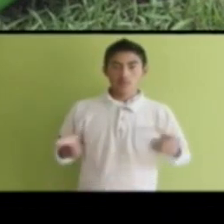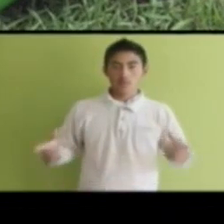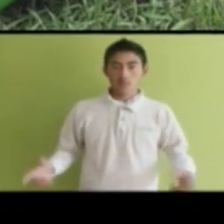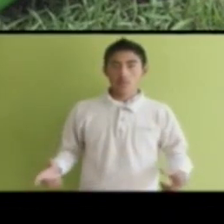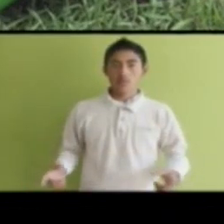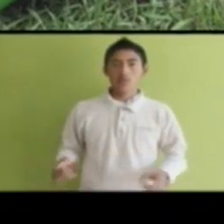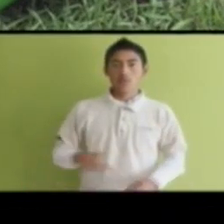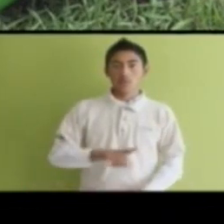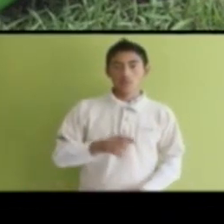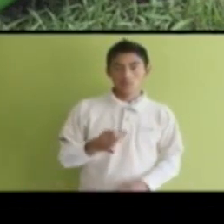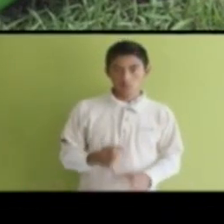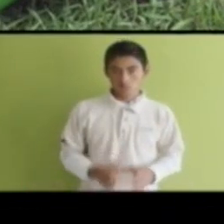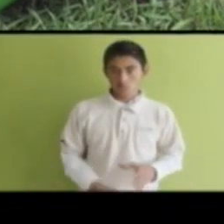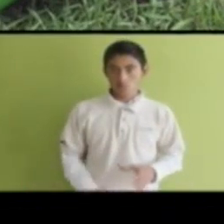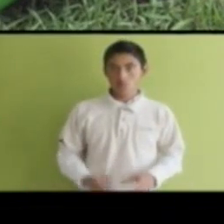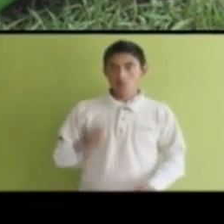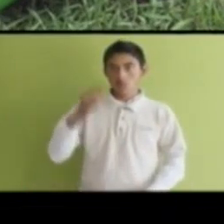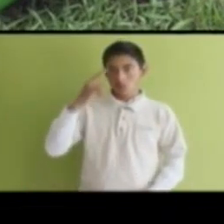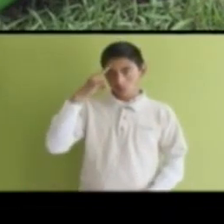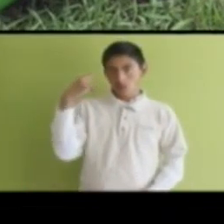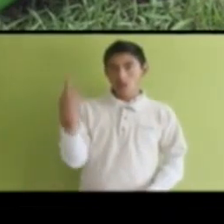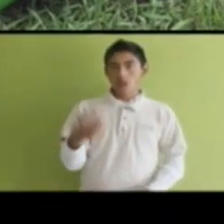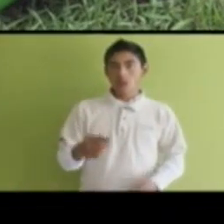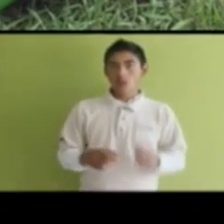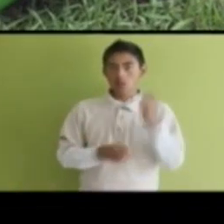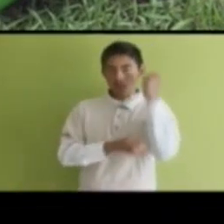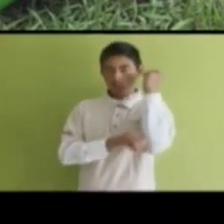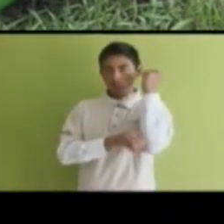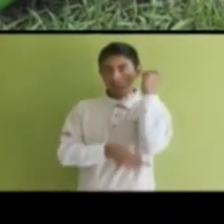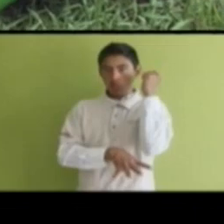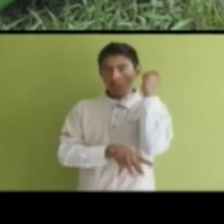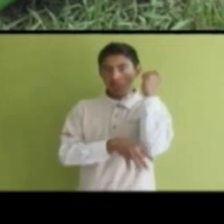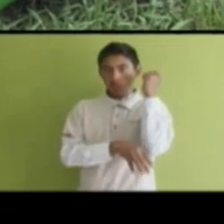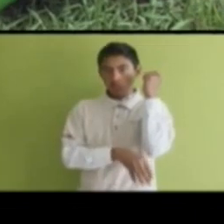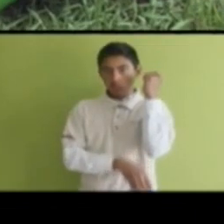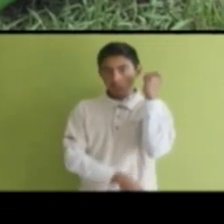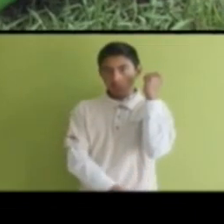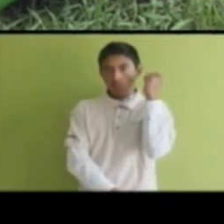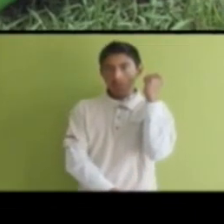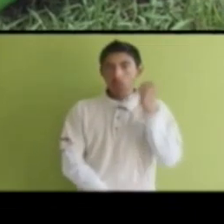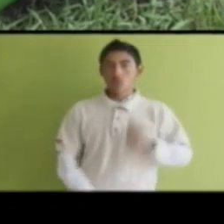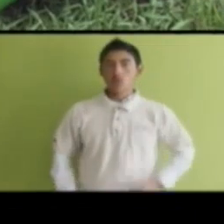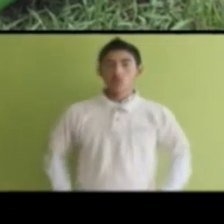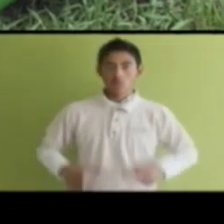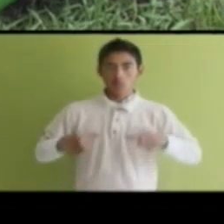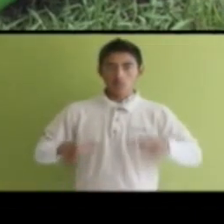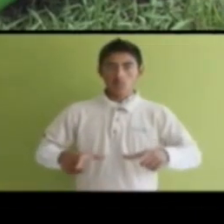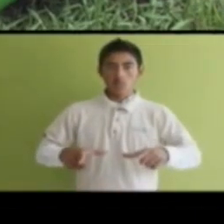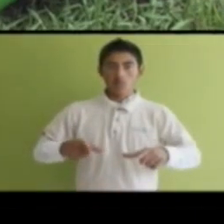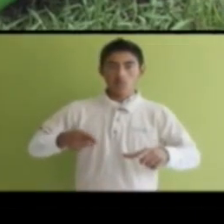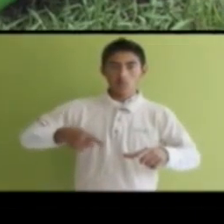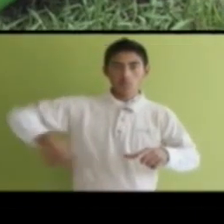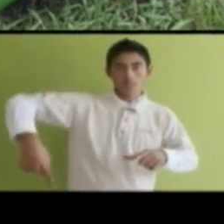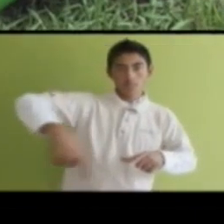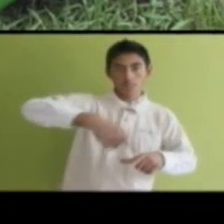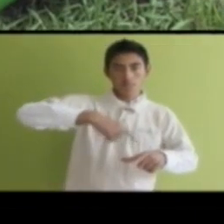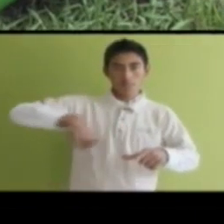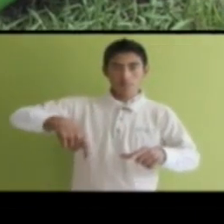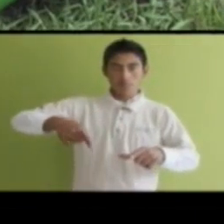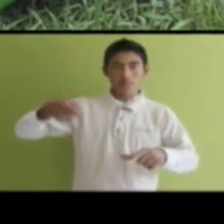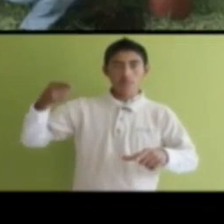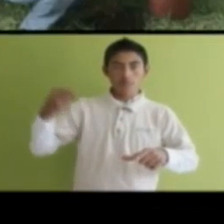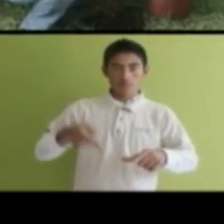árbol, humedece la tierra con una buena cantidad de agua. Esto permitirá que las raíces puedan tener la humedad necesaria para